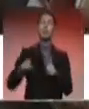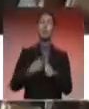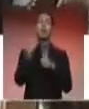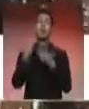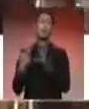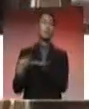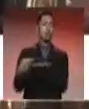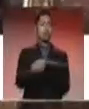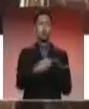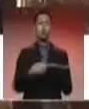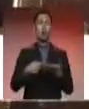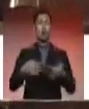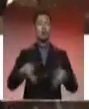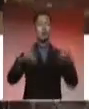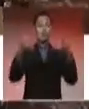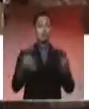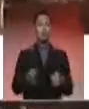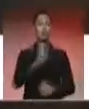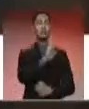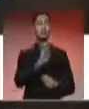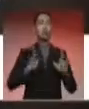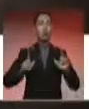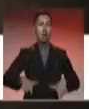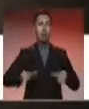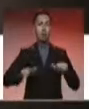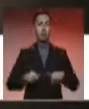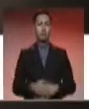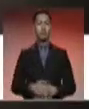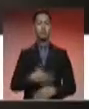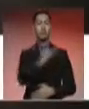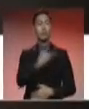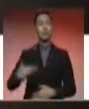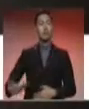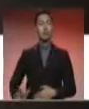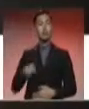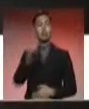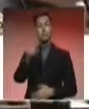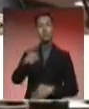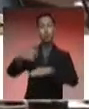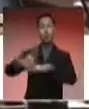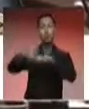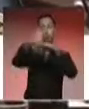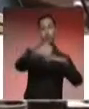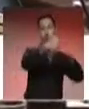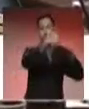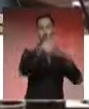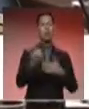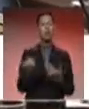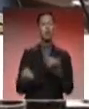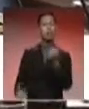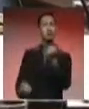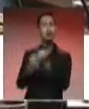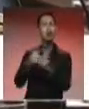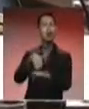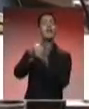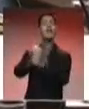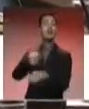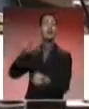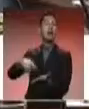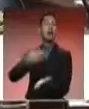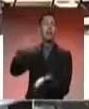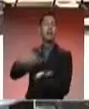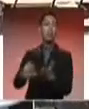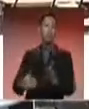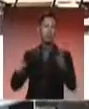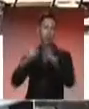primer mandatario. En la cita Moreno ratificó a los oficiales en los mandos de ambas instituciones, garantizó su capacidad operativa